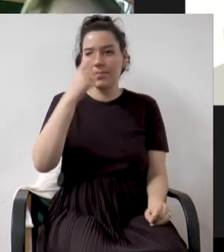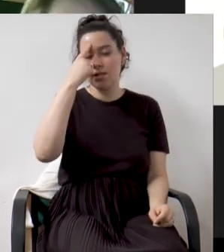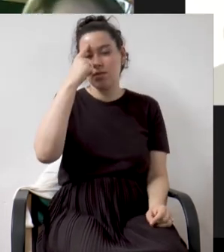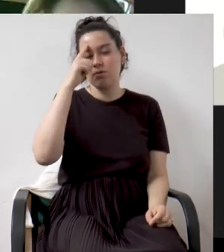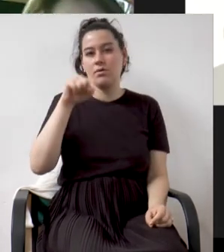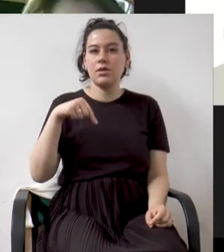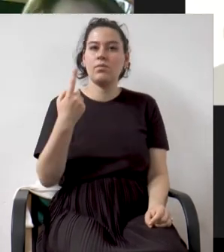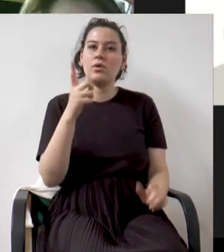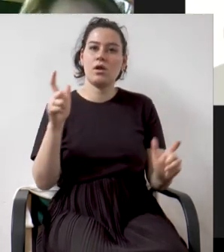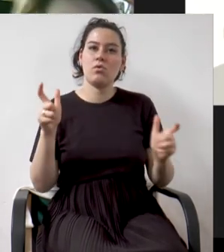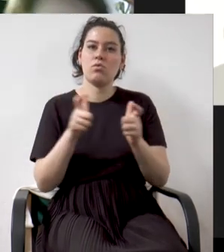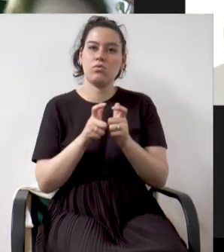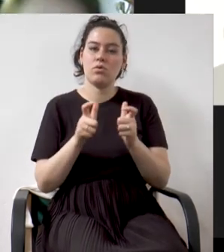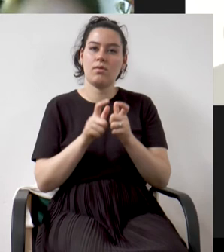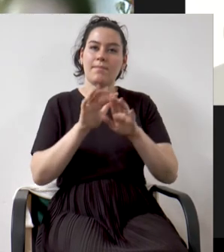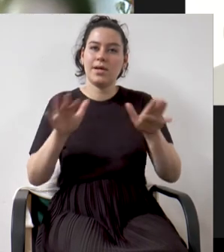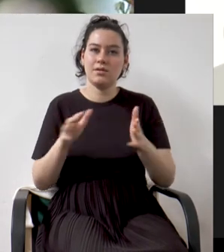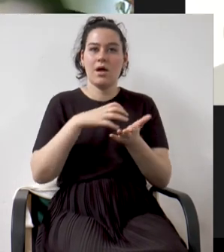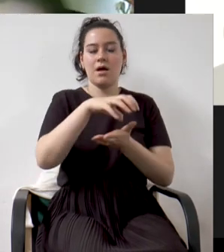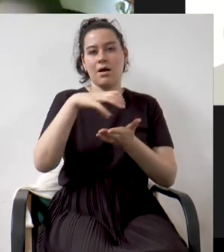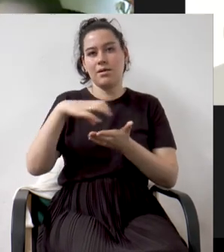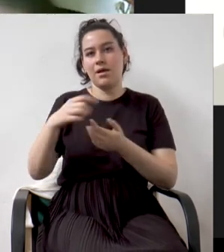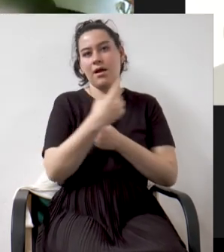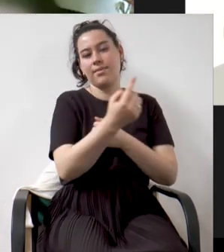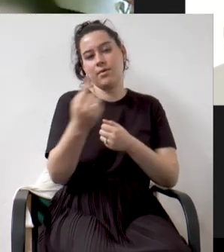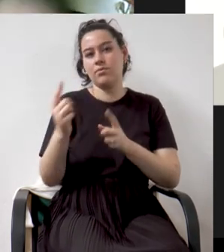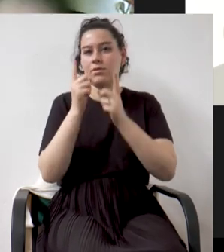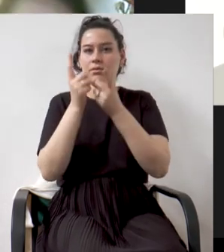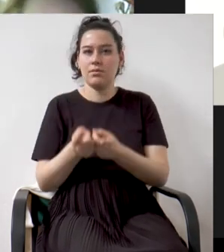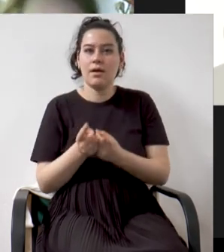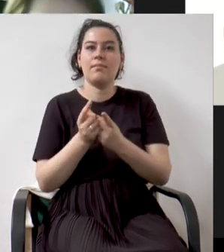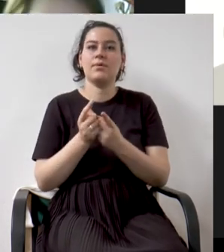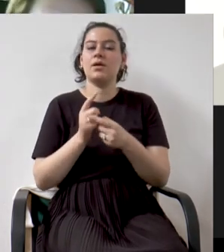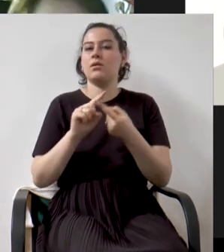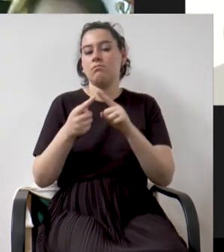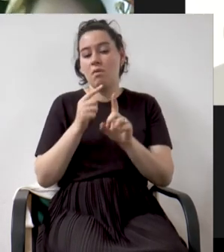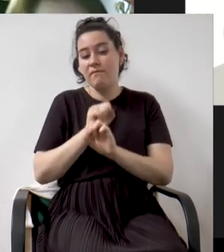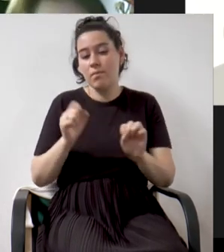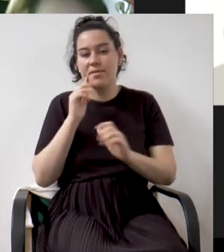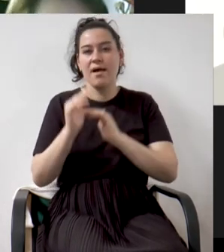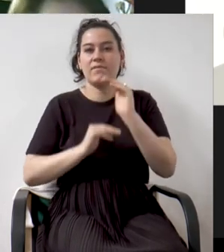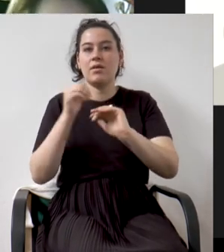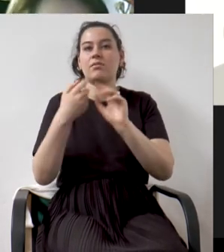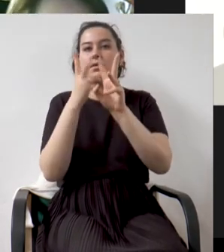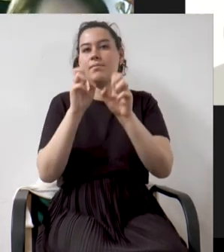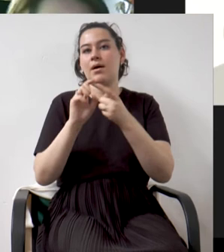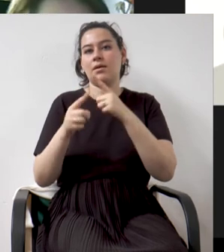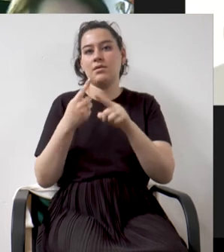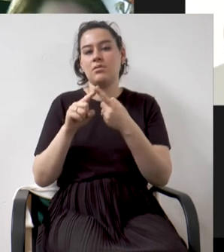después algunas reuniones con las mesas de las áreas para explicarles todo esto, cosa de poder ir avanzando en todo lo que tiene que ver